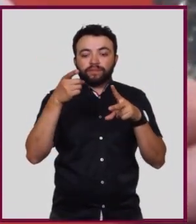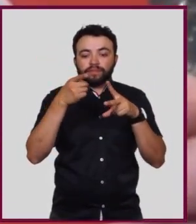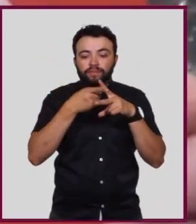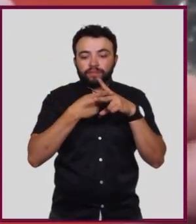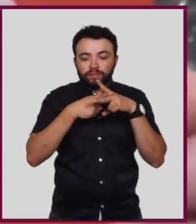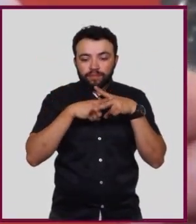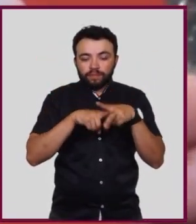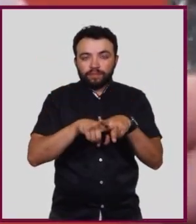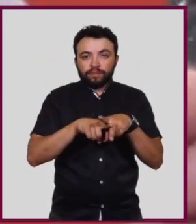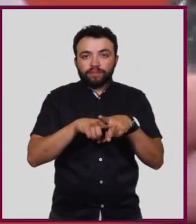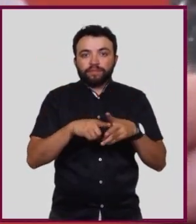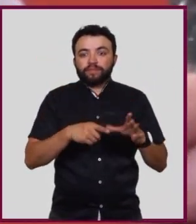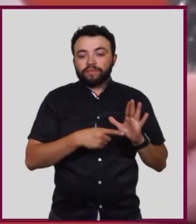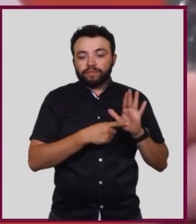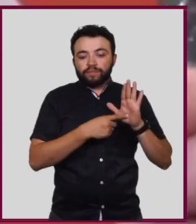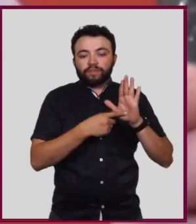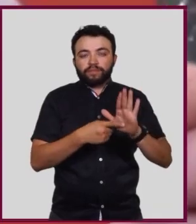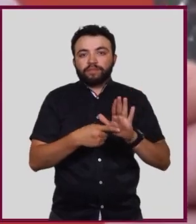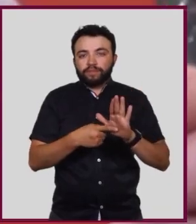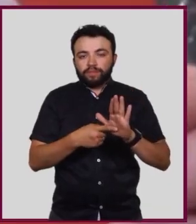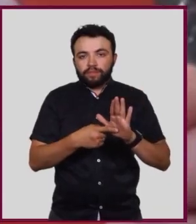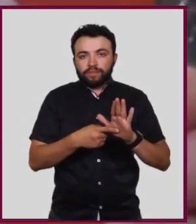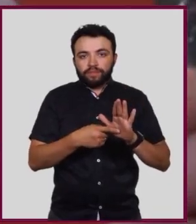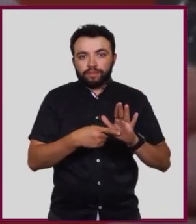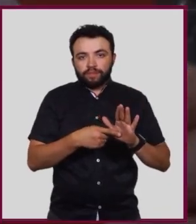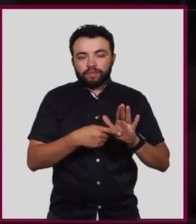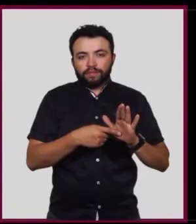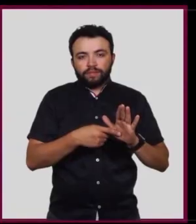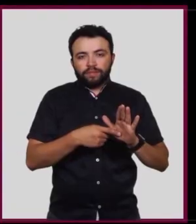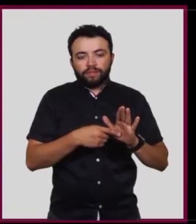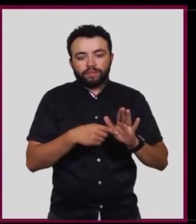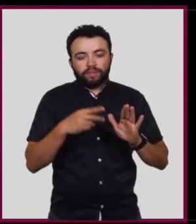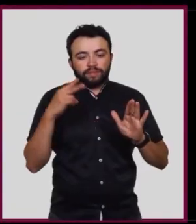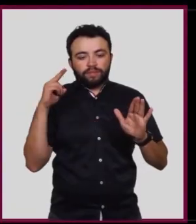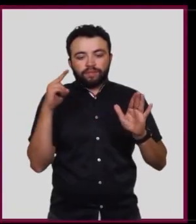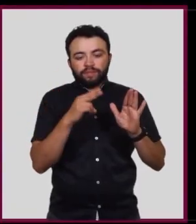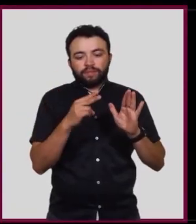algo precisamente con este objeto.